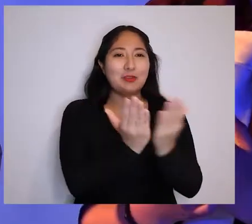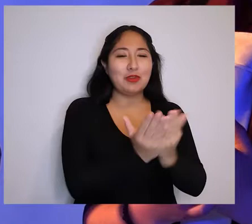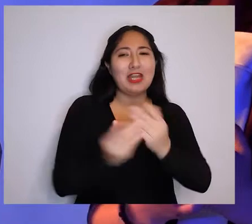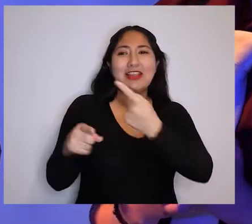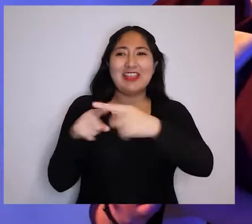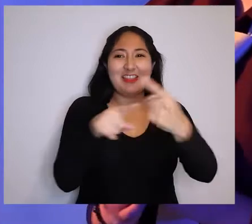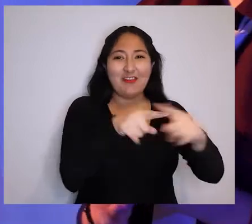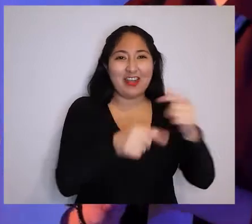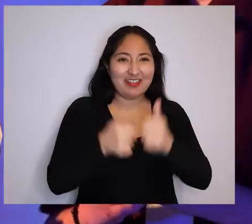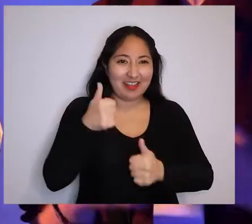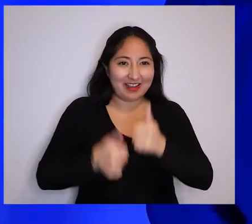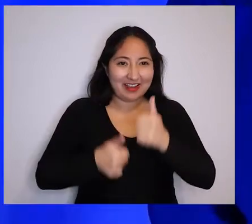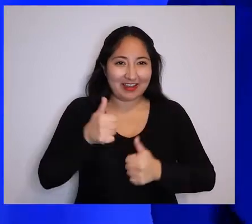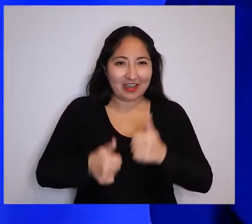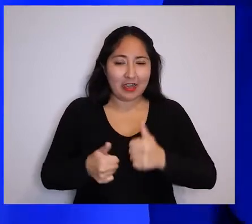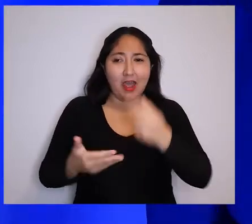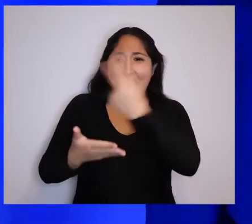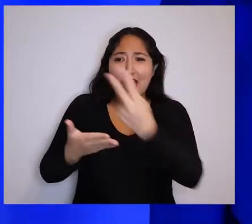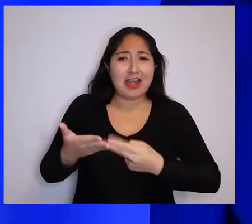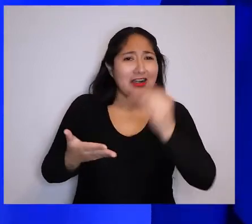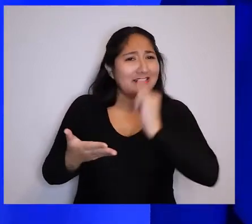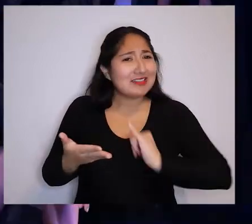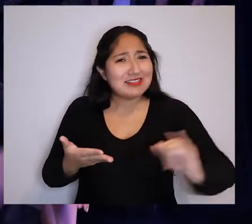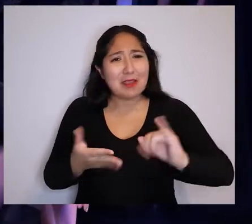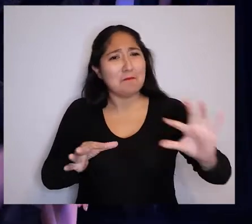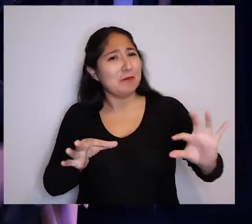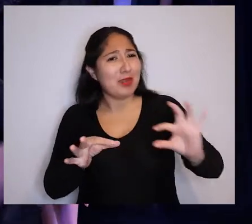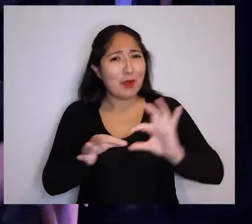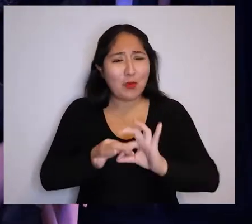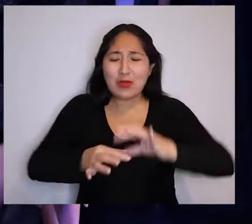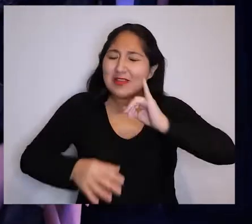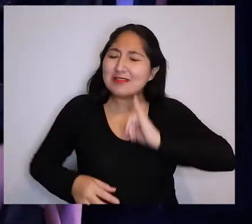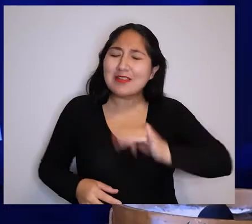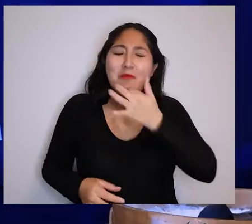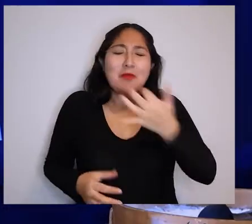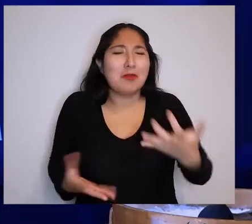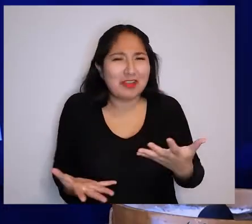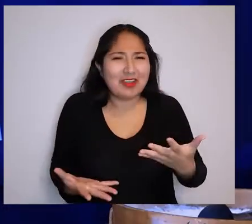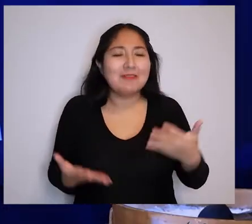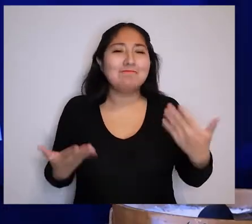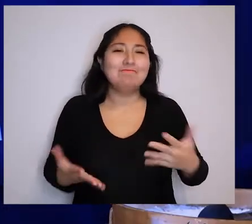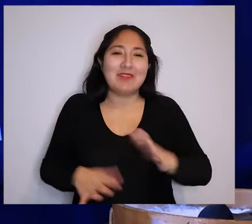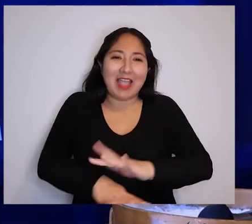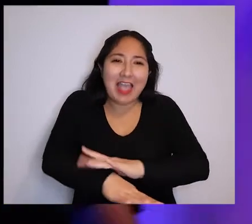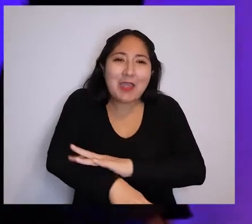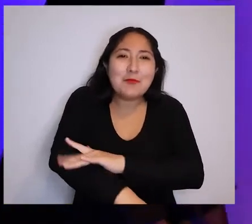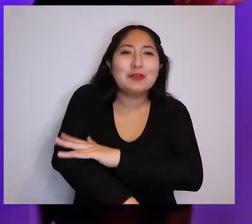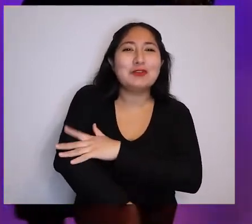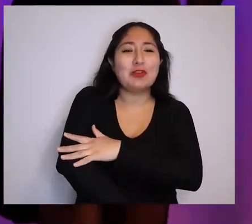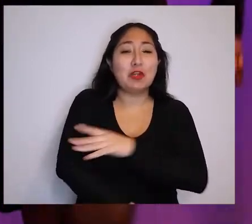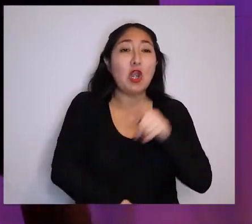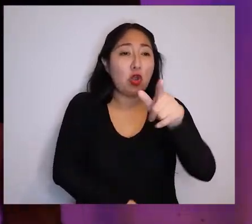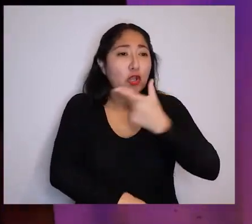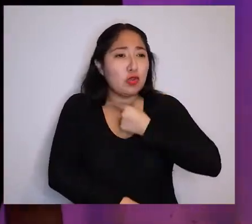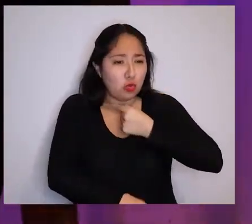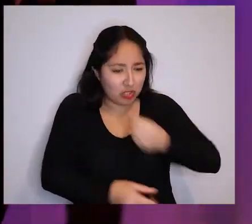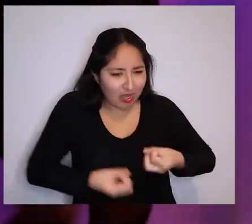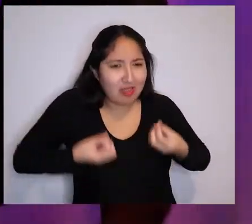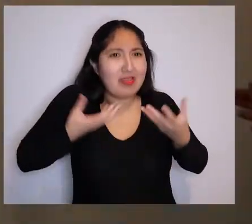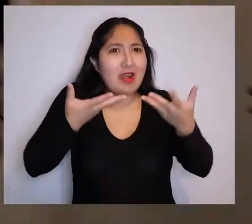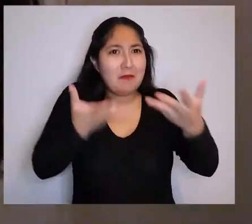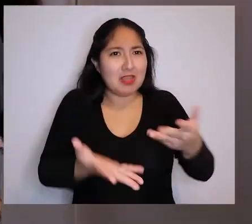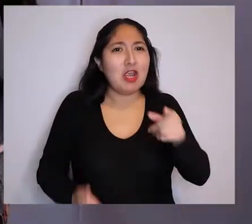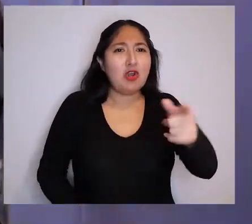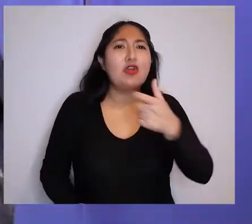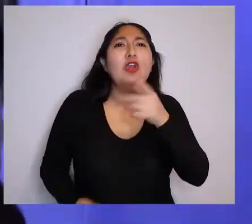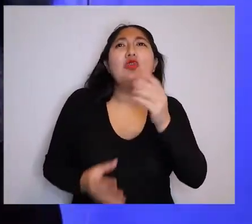cursos y que son de diversas carreras. Y que el arte siempre une, ¿ya? Porque va muy de la mano con las emociones, lo que tú quieres transmitir,